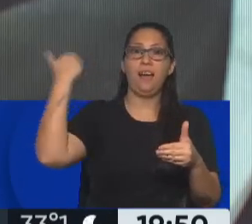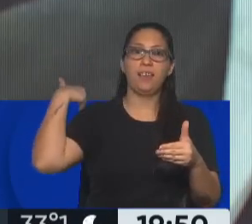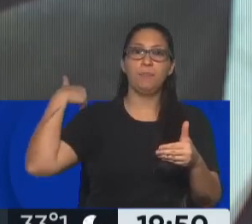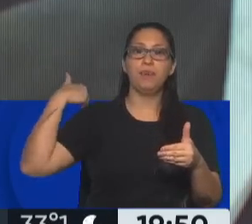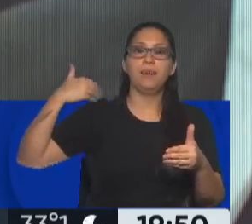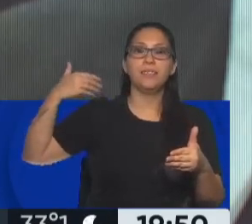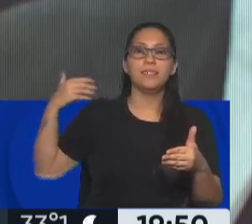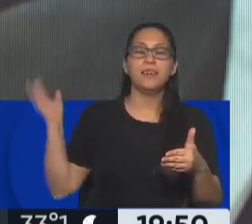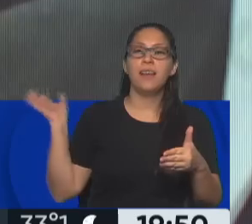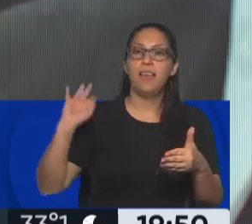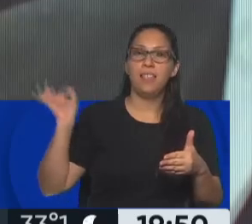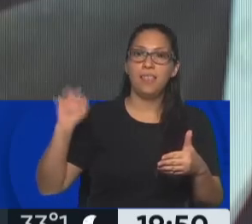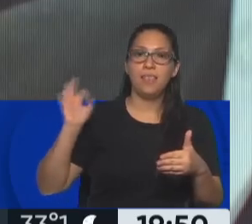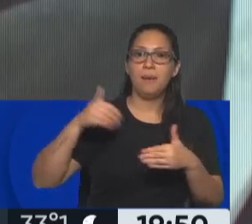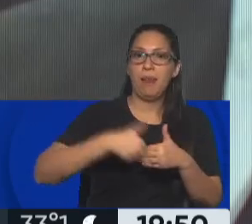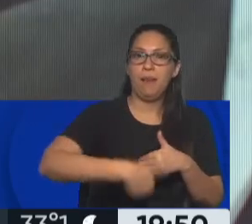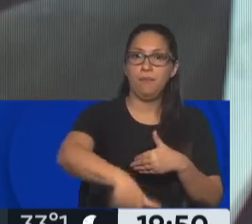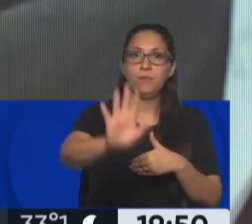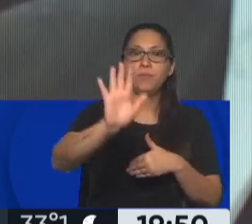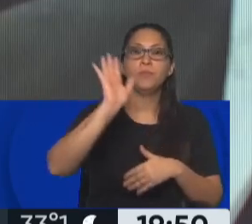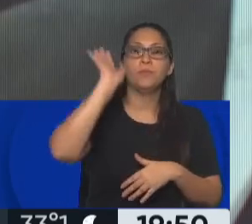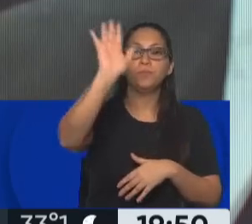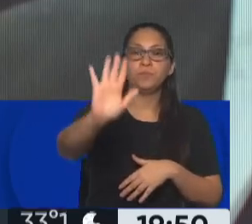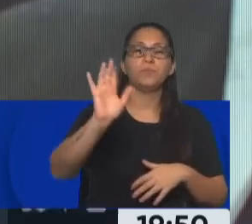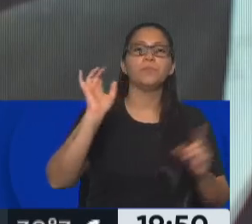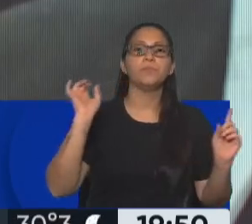y de los gobiernos que vengan, porque está